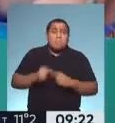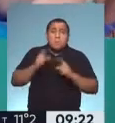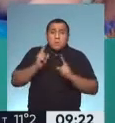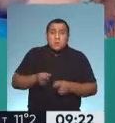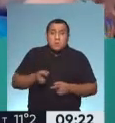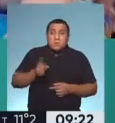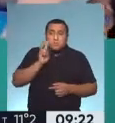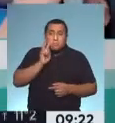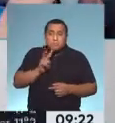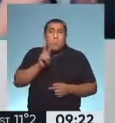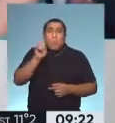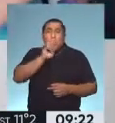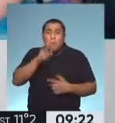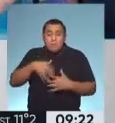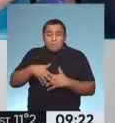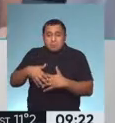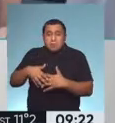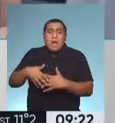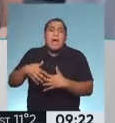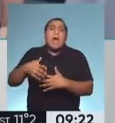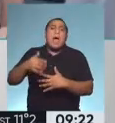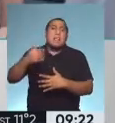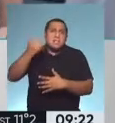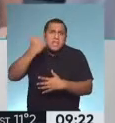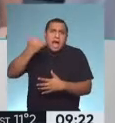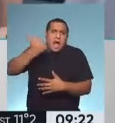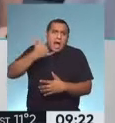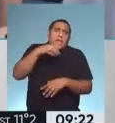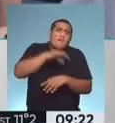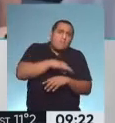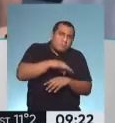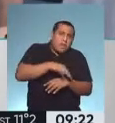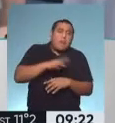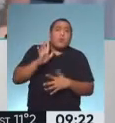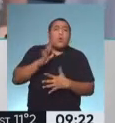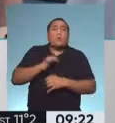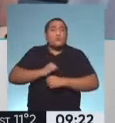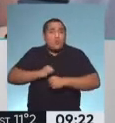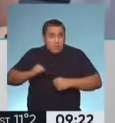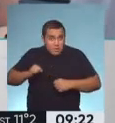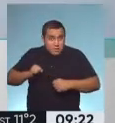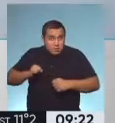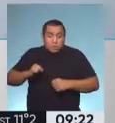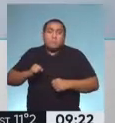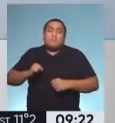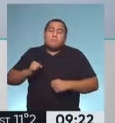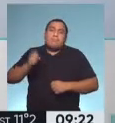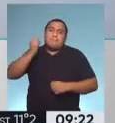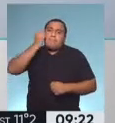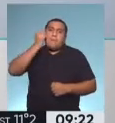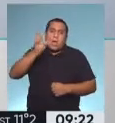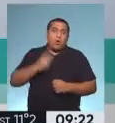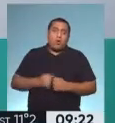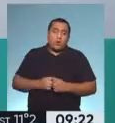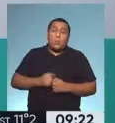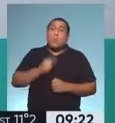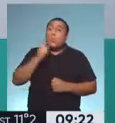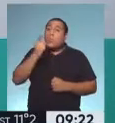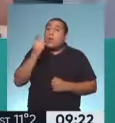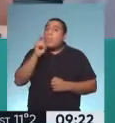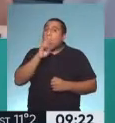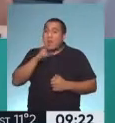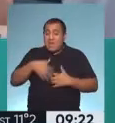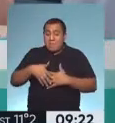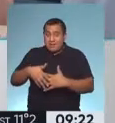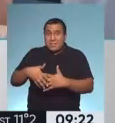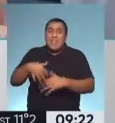embarazadas tienen comorbilidades o sobrepeso o sea que una embarazada que tiene